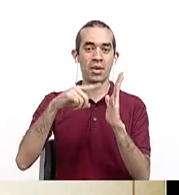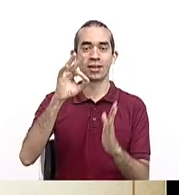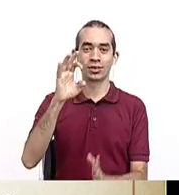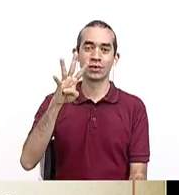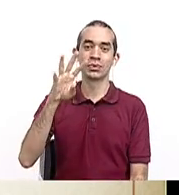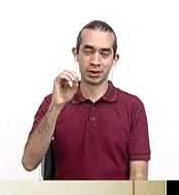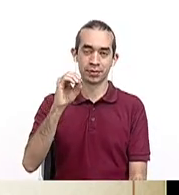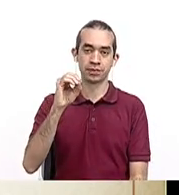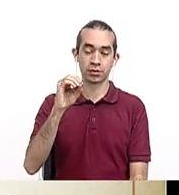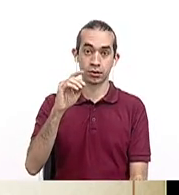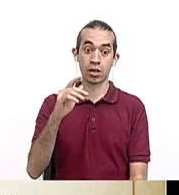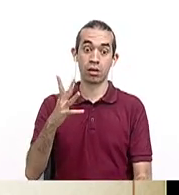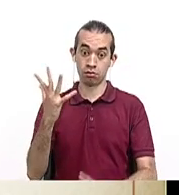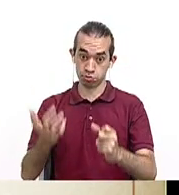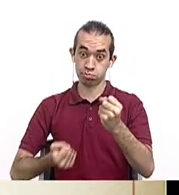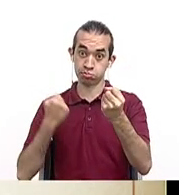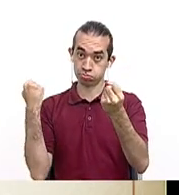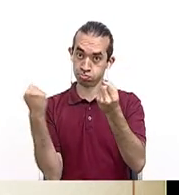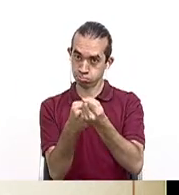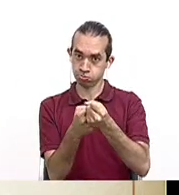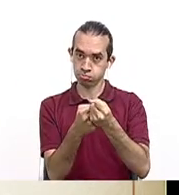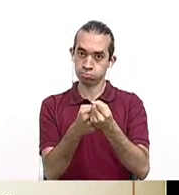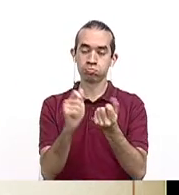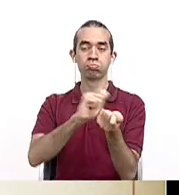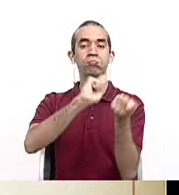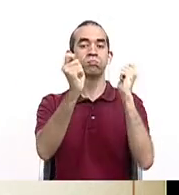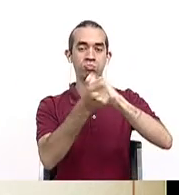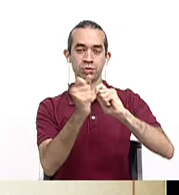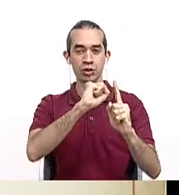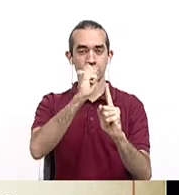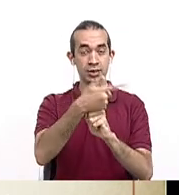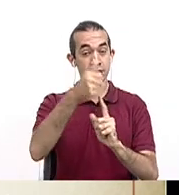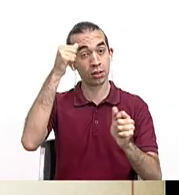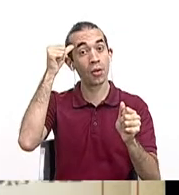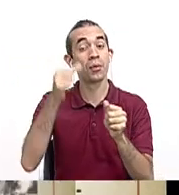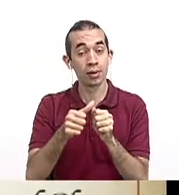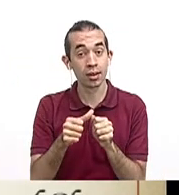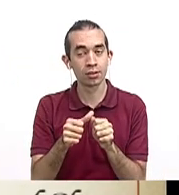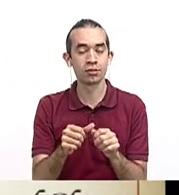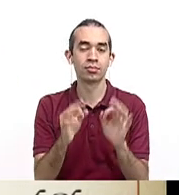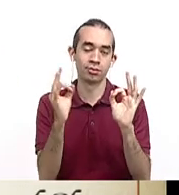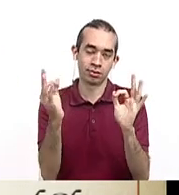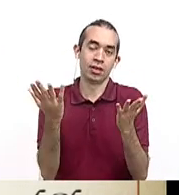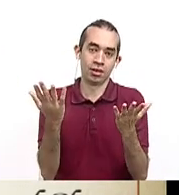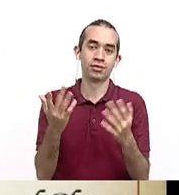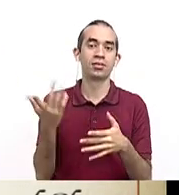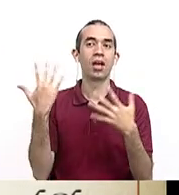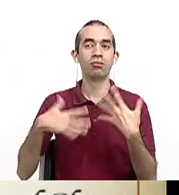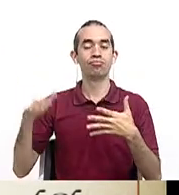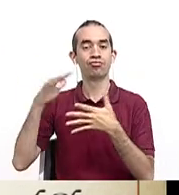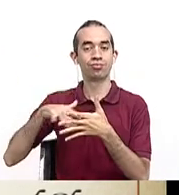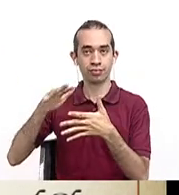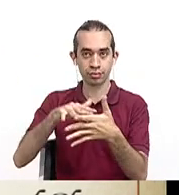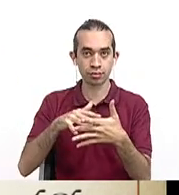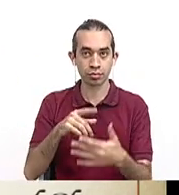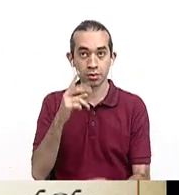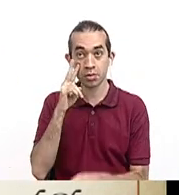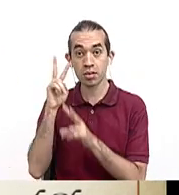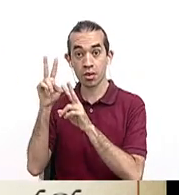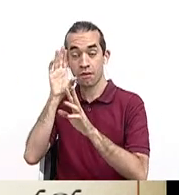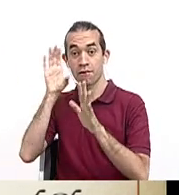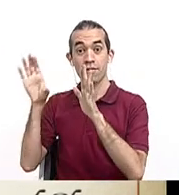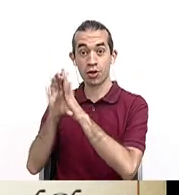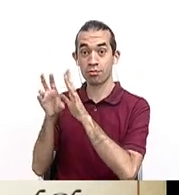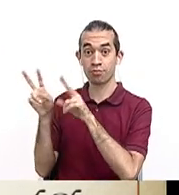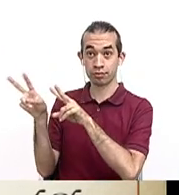importante que tenía a las reformas sociales recuerdan las reformas sociales por supuesto que sí las hemos venido repasando esta fotografía